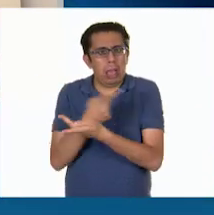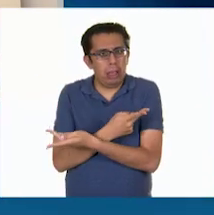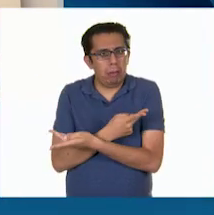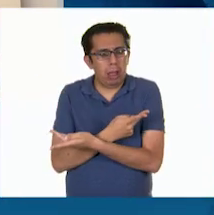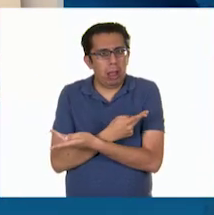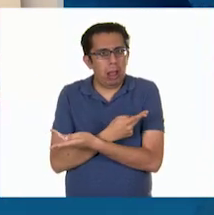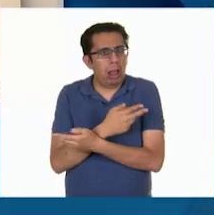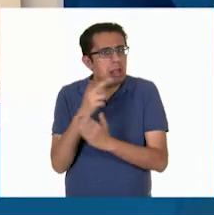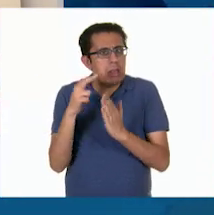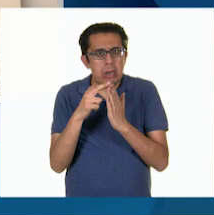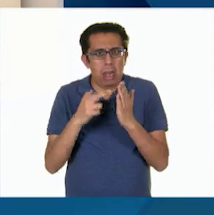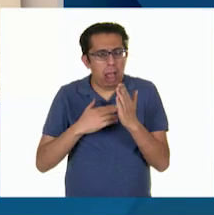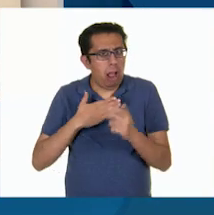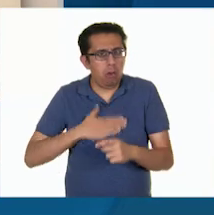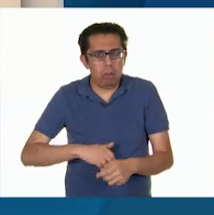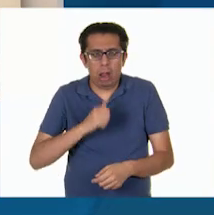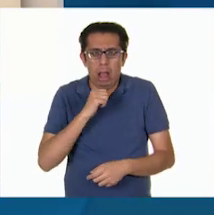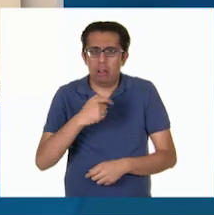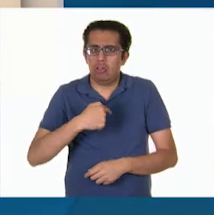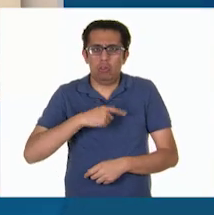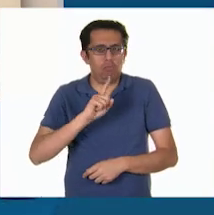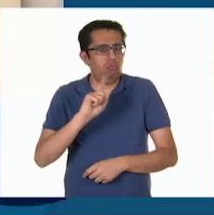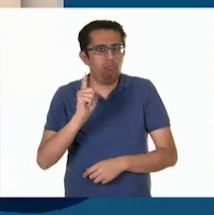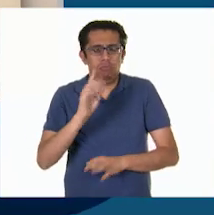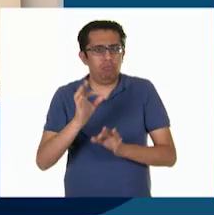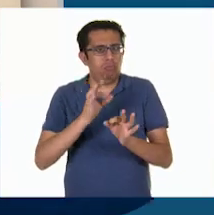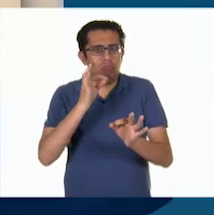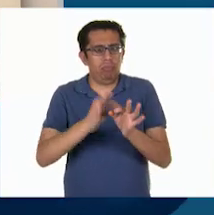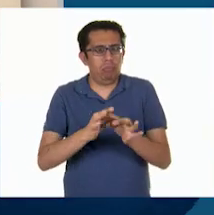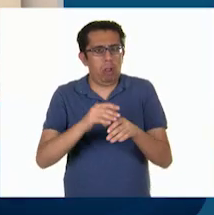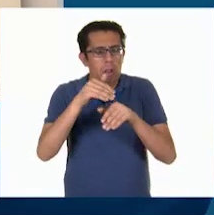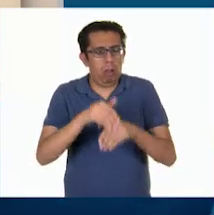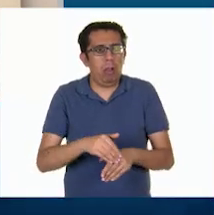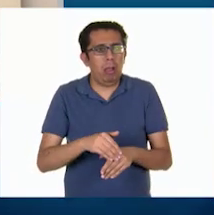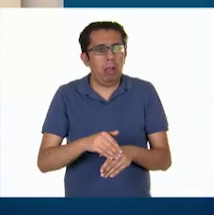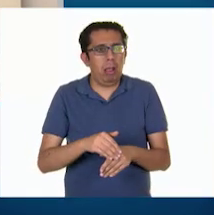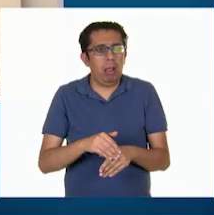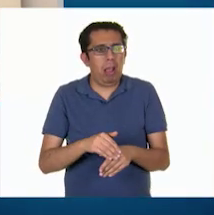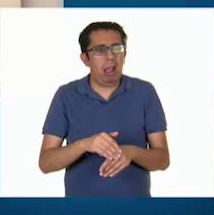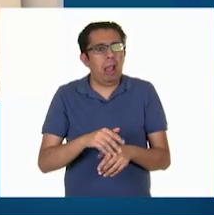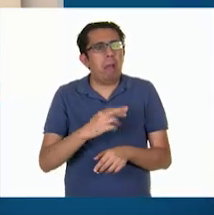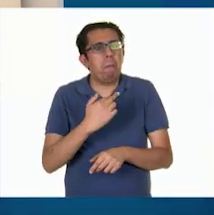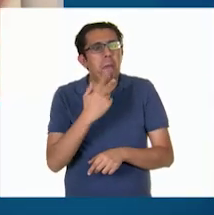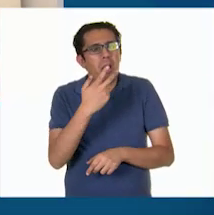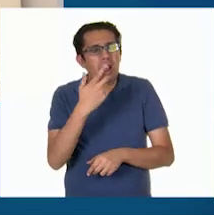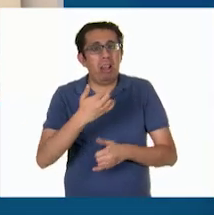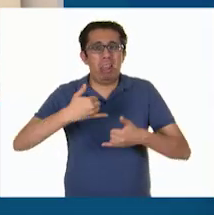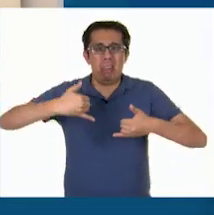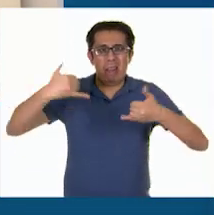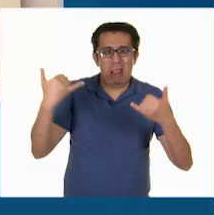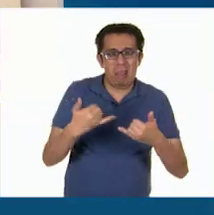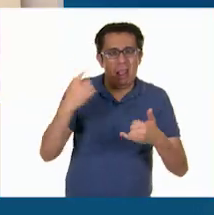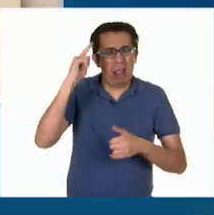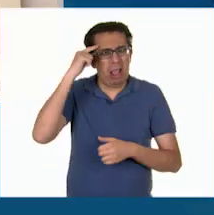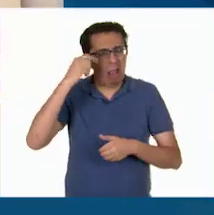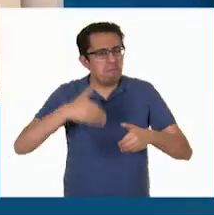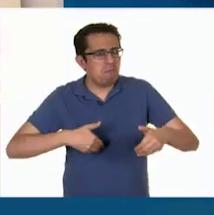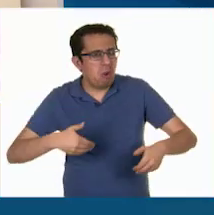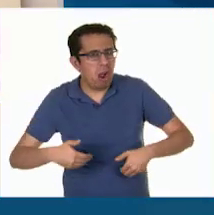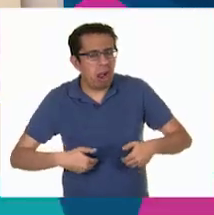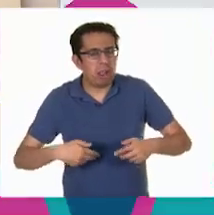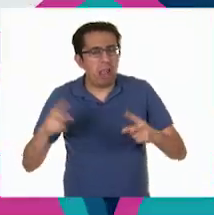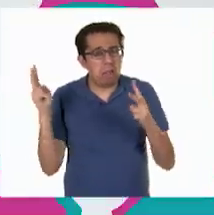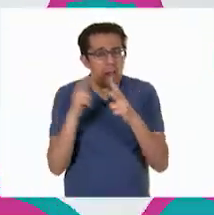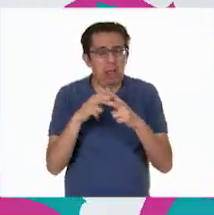y por qué no estás dispuesto a cumplirla. Esto en lugar de pues asumir una postura rebelde o enojarte o molestarte o